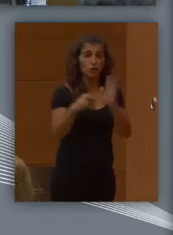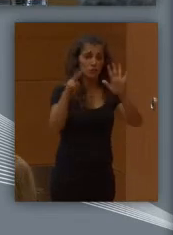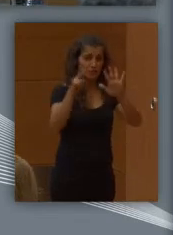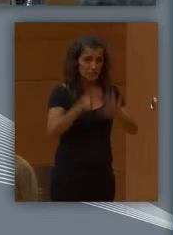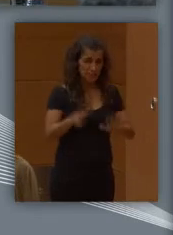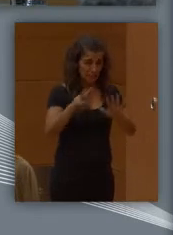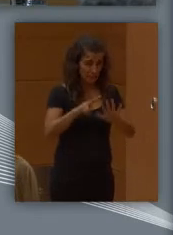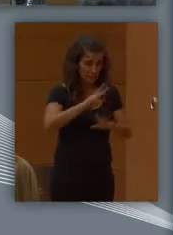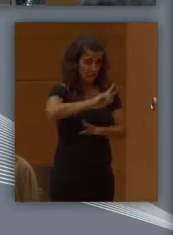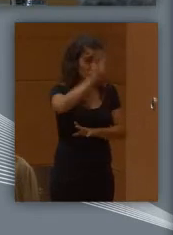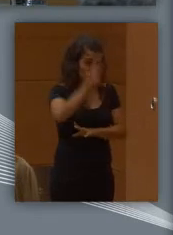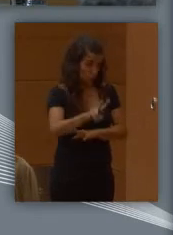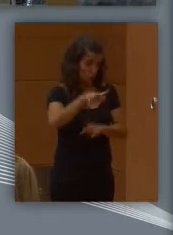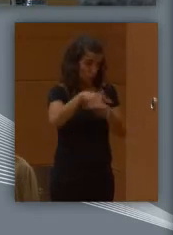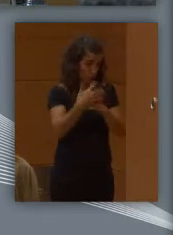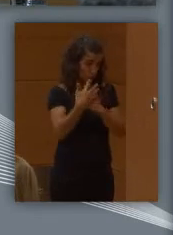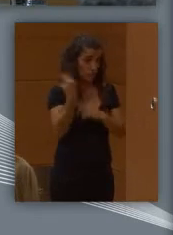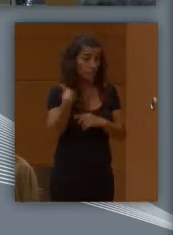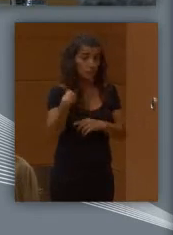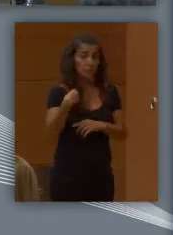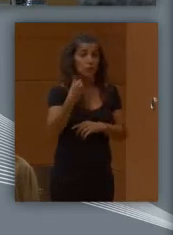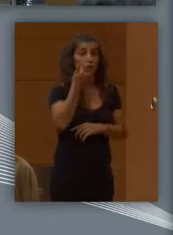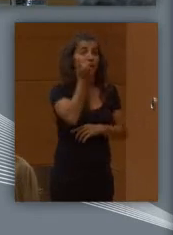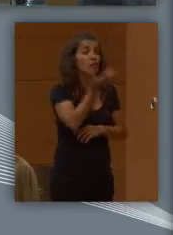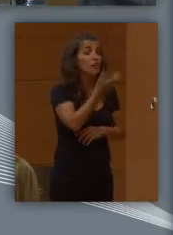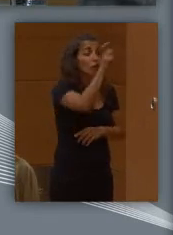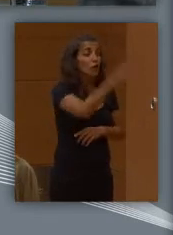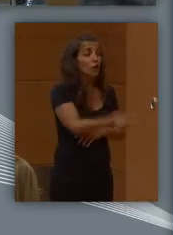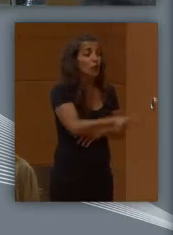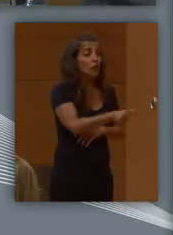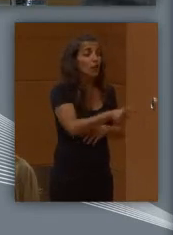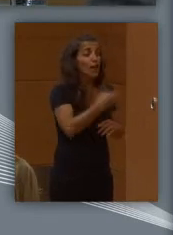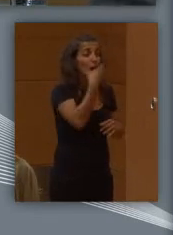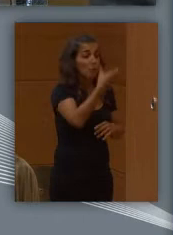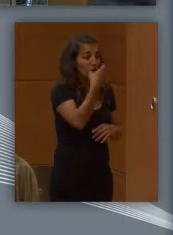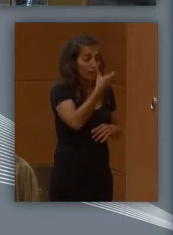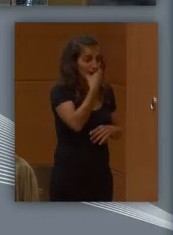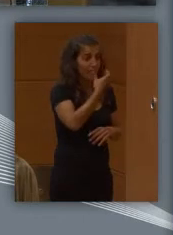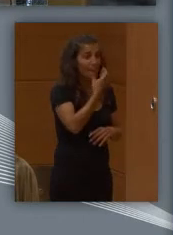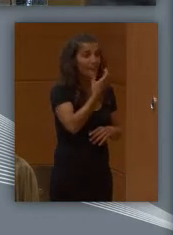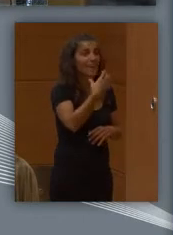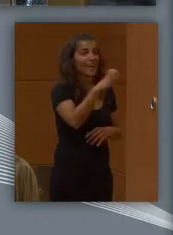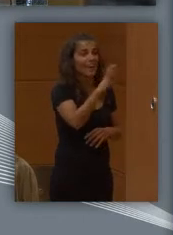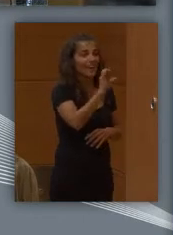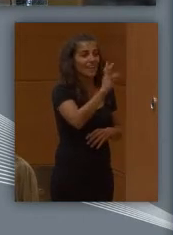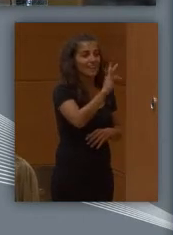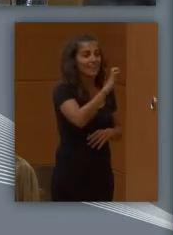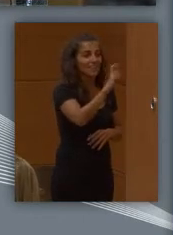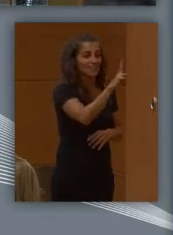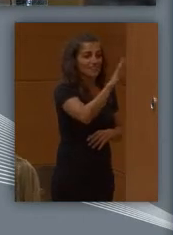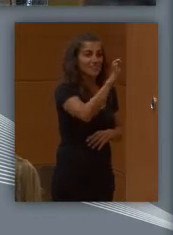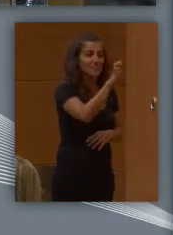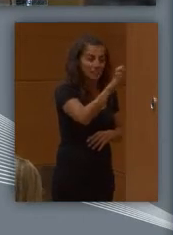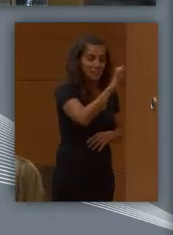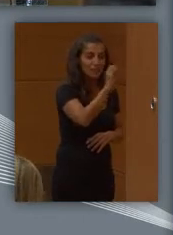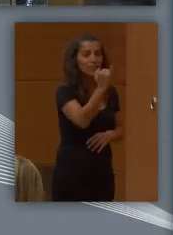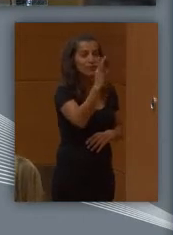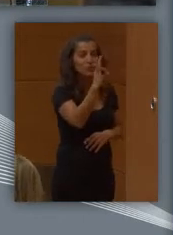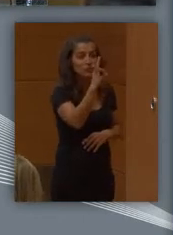2007, el que era en ese momento el CEO de Apple, Steve Jobs, presenta un dispositivo que yo creo